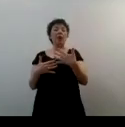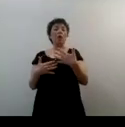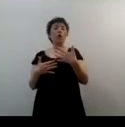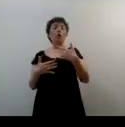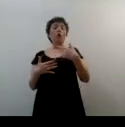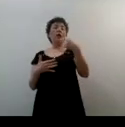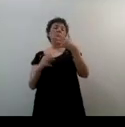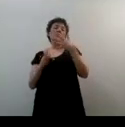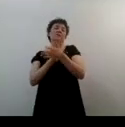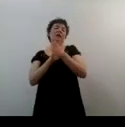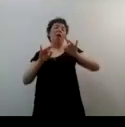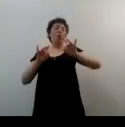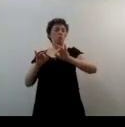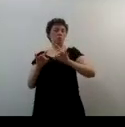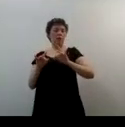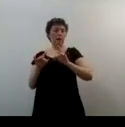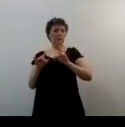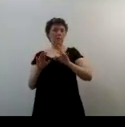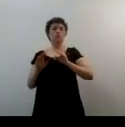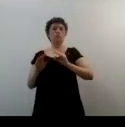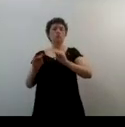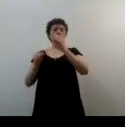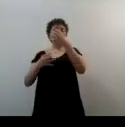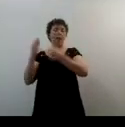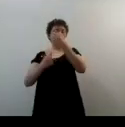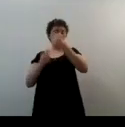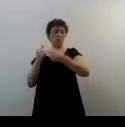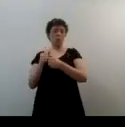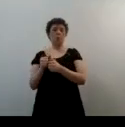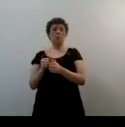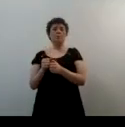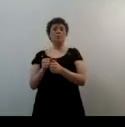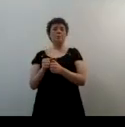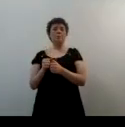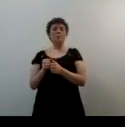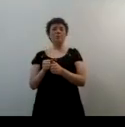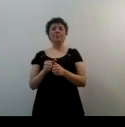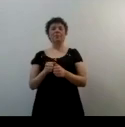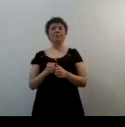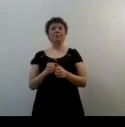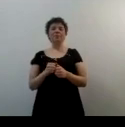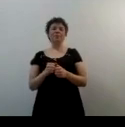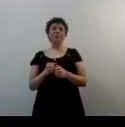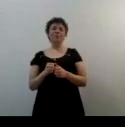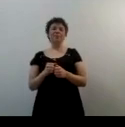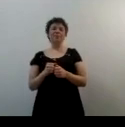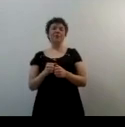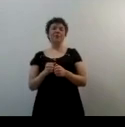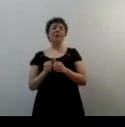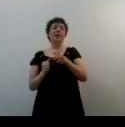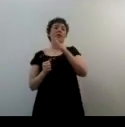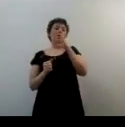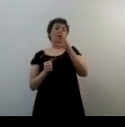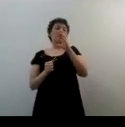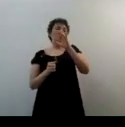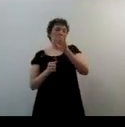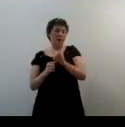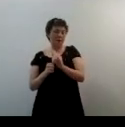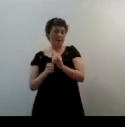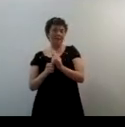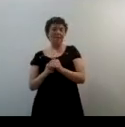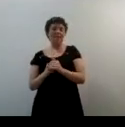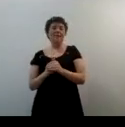azúcares. Bueno, es el azúcar que tiene que tener un lácteo, y de hecho no es azúcar. Es carbohidrato simple, pero bueno, lo ponen así en el etiquetado por